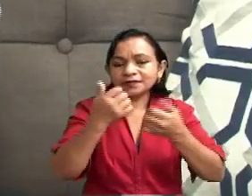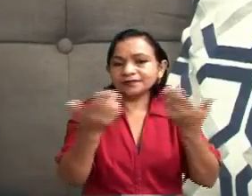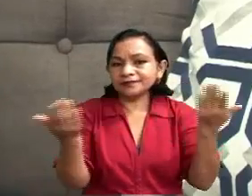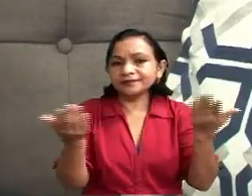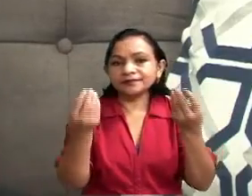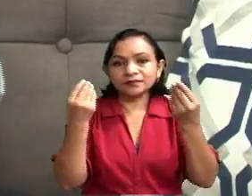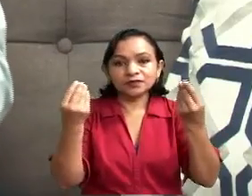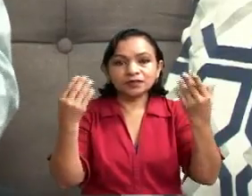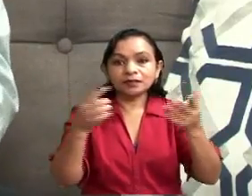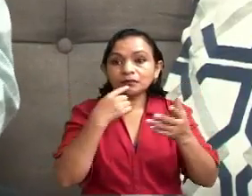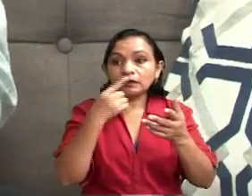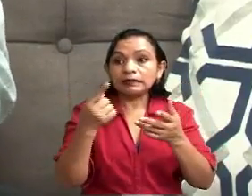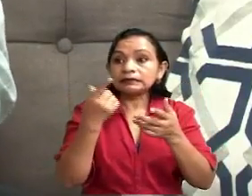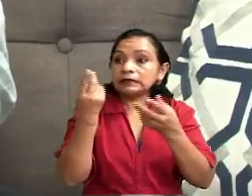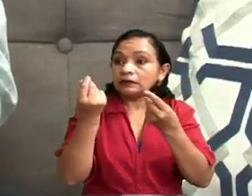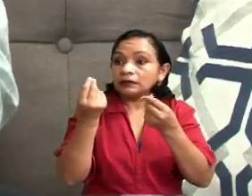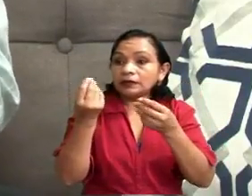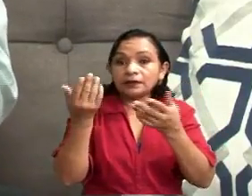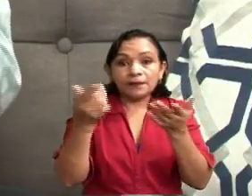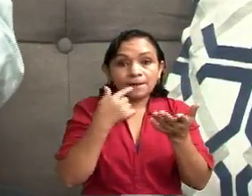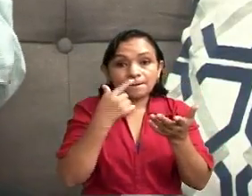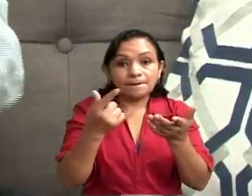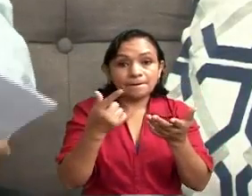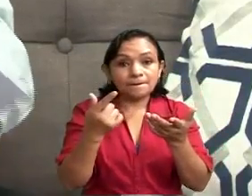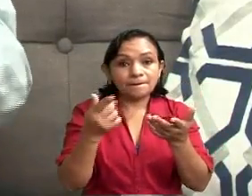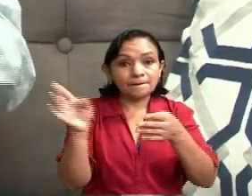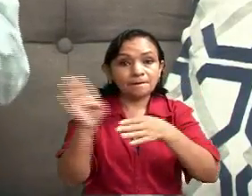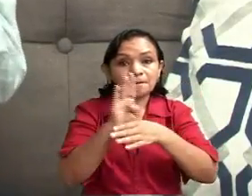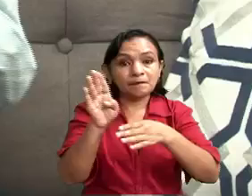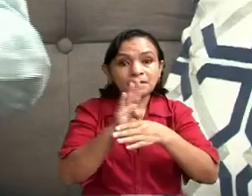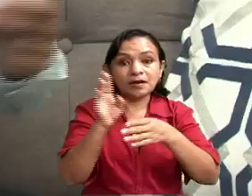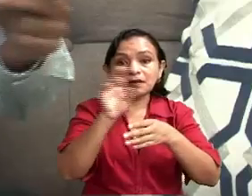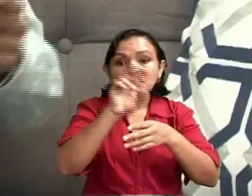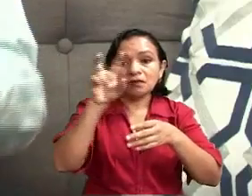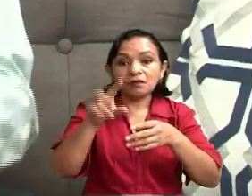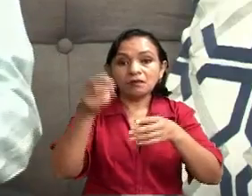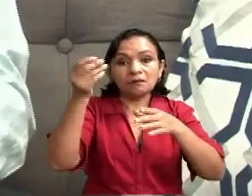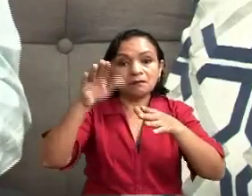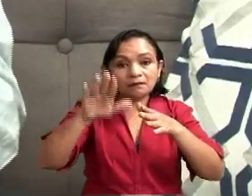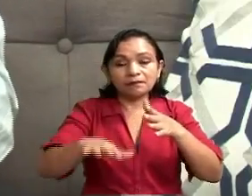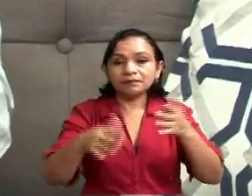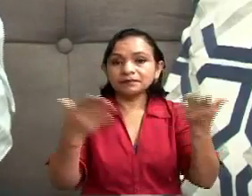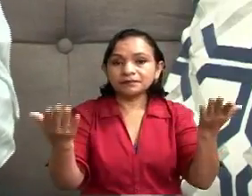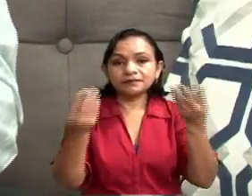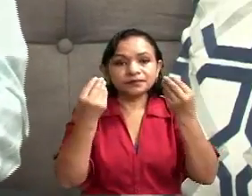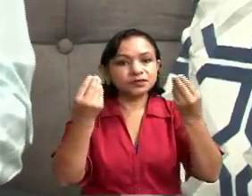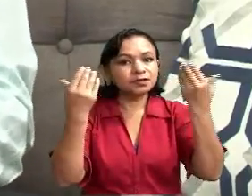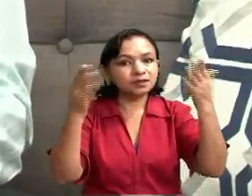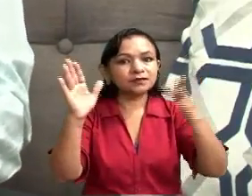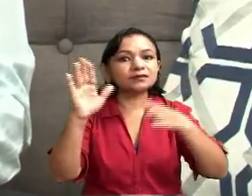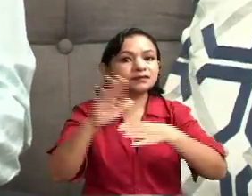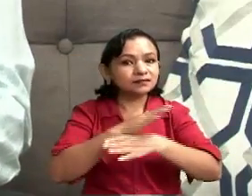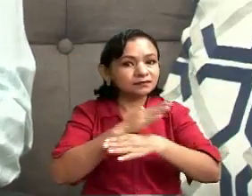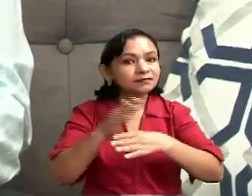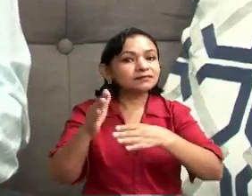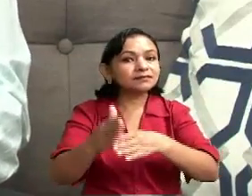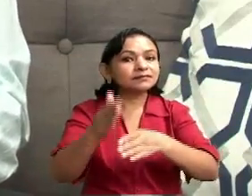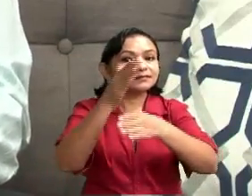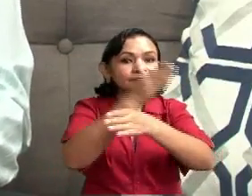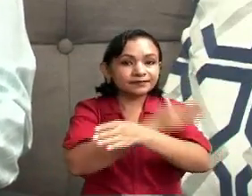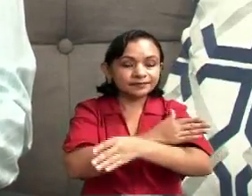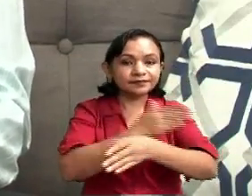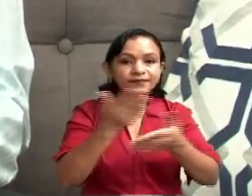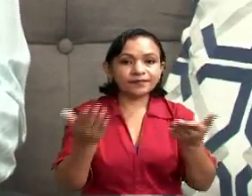por la inestabilidad o por las bolas que corrieron de que decían que iban a devaluar la moneda, que no sé qué, que no... Todo lo, entonces,